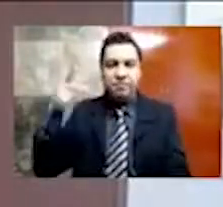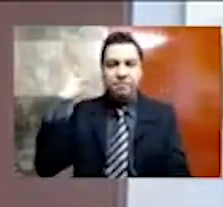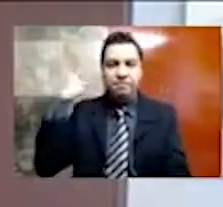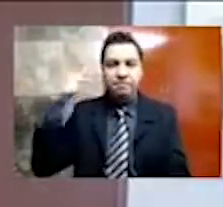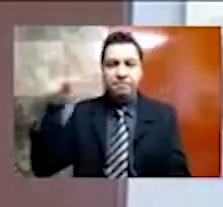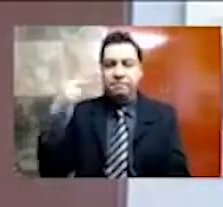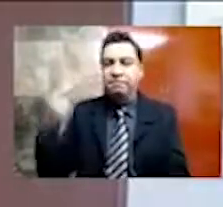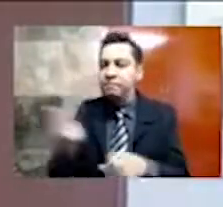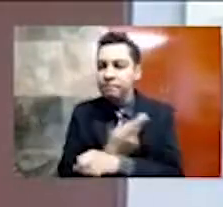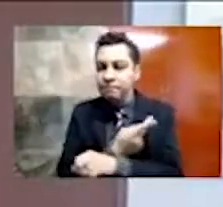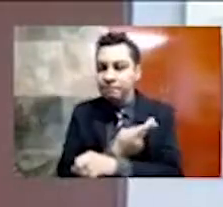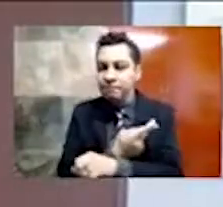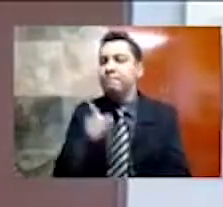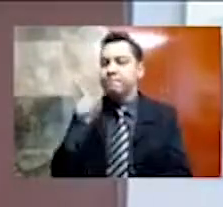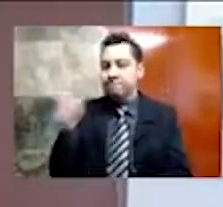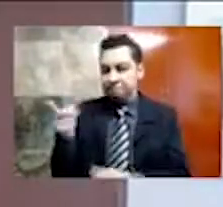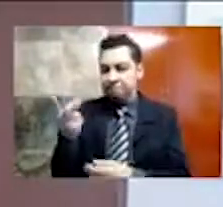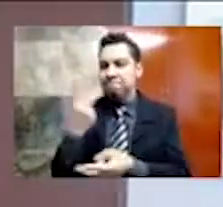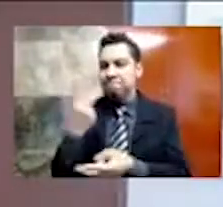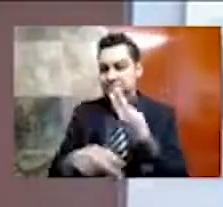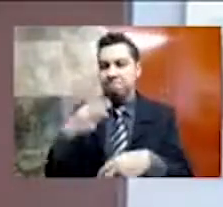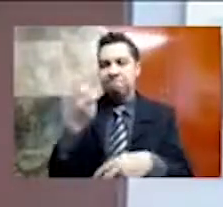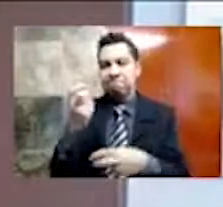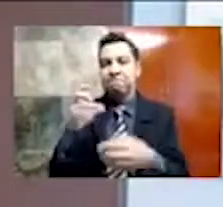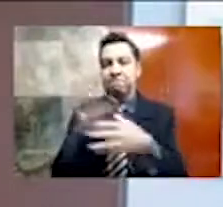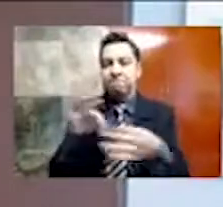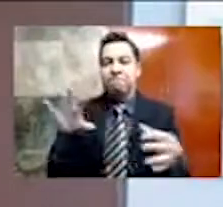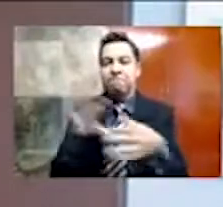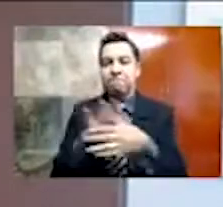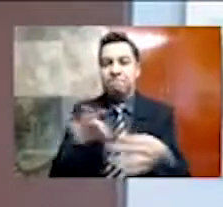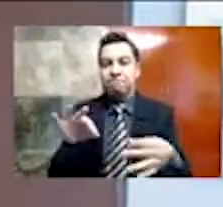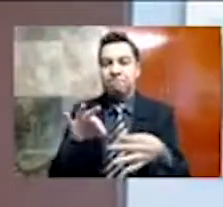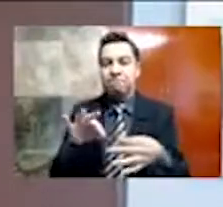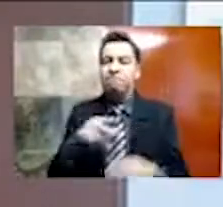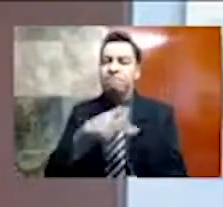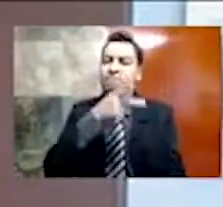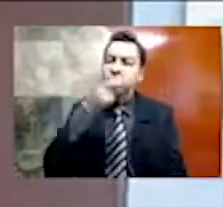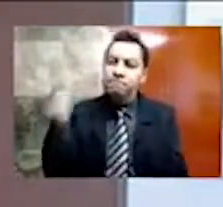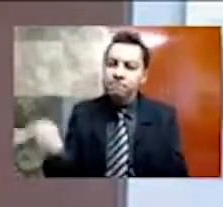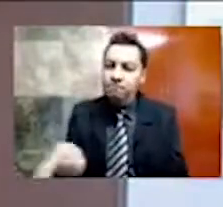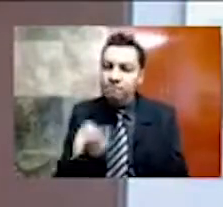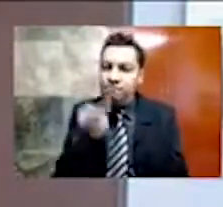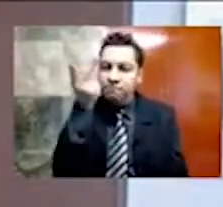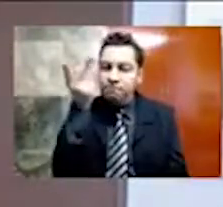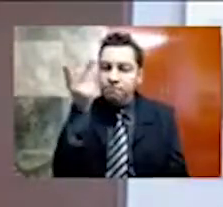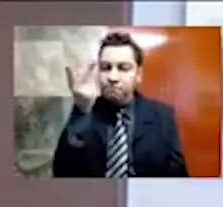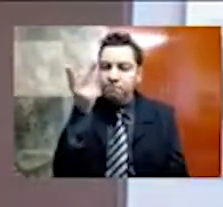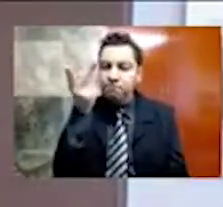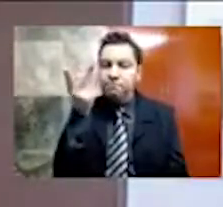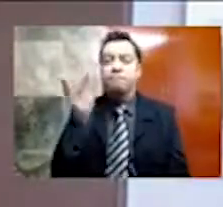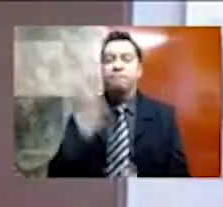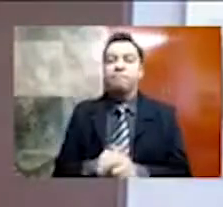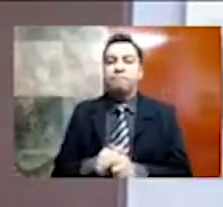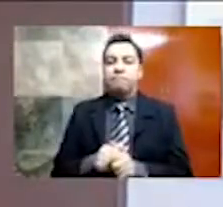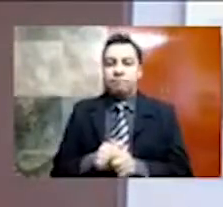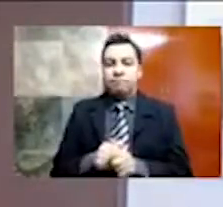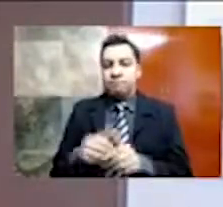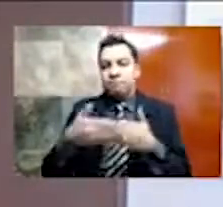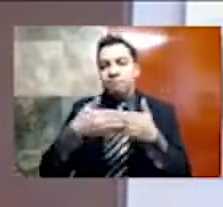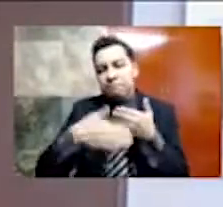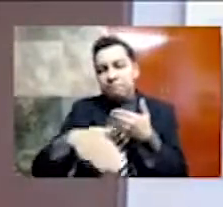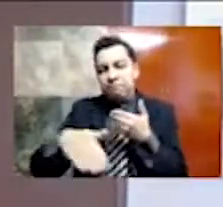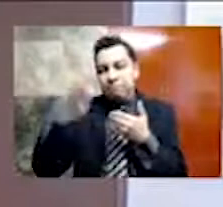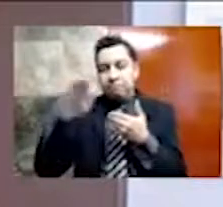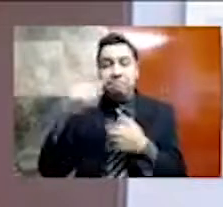algunas preguntas que consideramos que podrían dar el giro hacia donde queremos esta plática, porque si se acuerdan, el día de